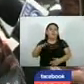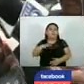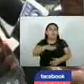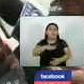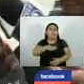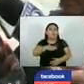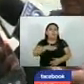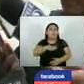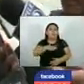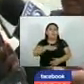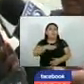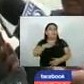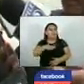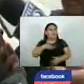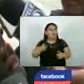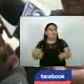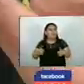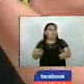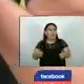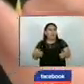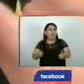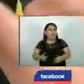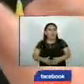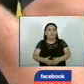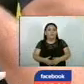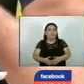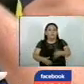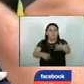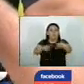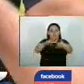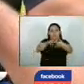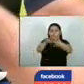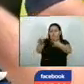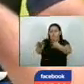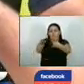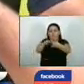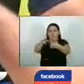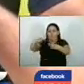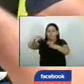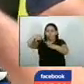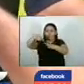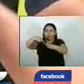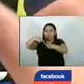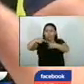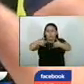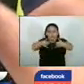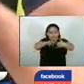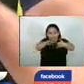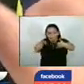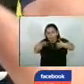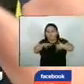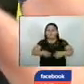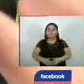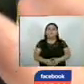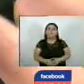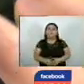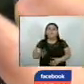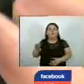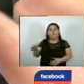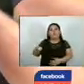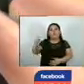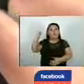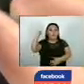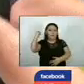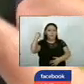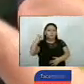completamente fortalecido con respecto a los conocimientos que se están impartiendo. Es